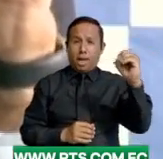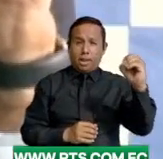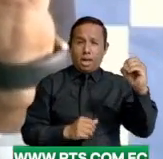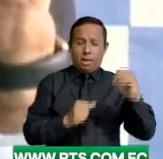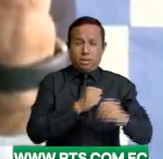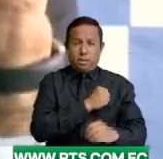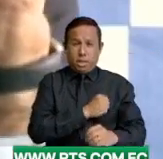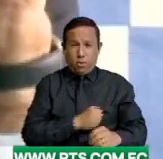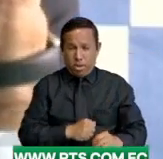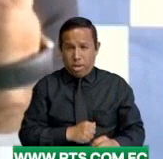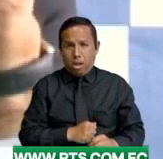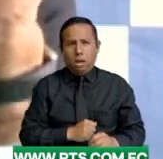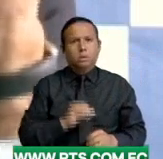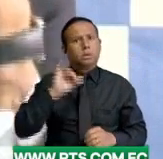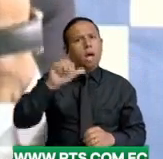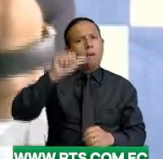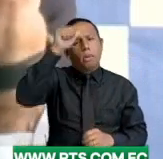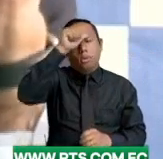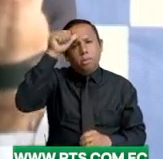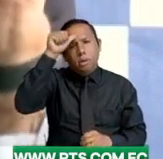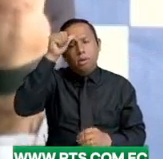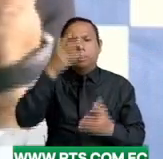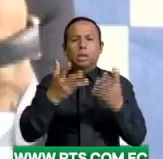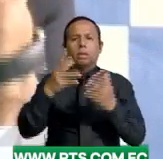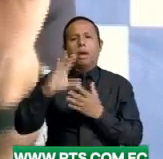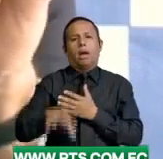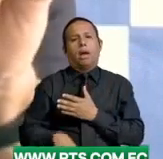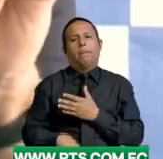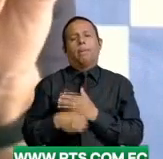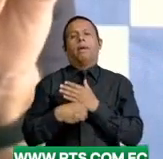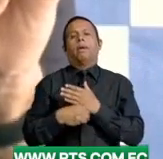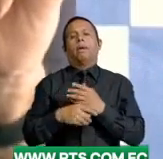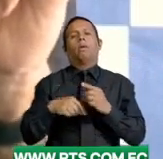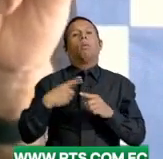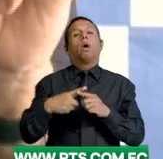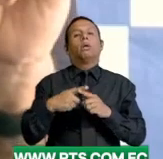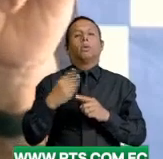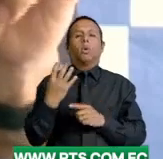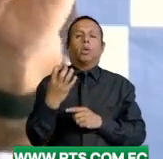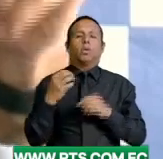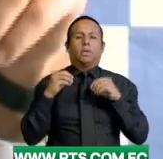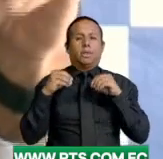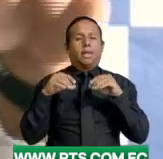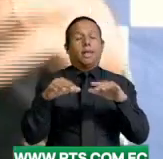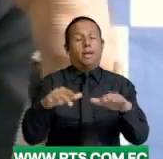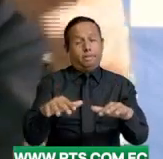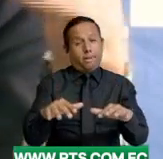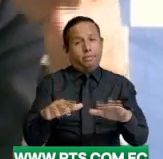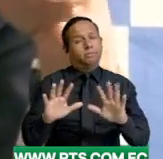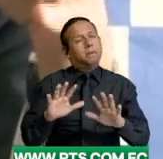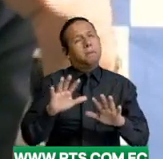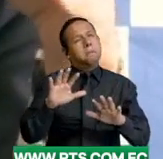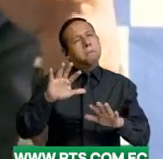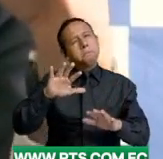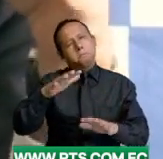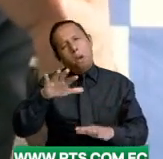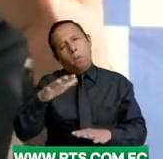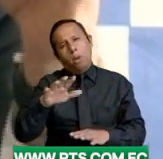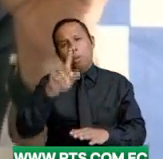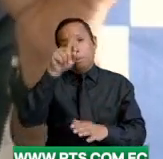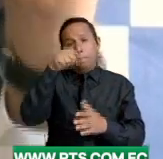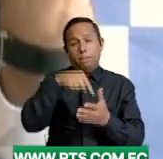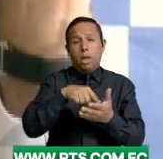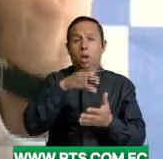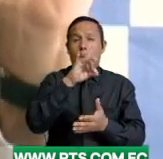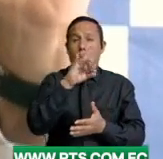fin de semana posiblemente se duplique a partir del 14 de septiembre. Entonces tendremos alrededor a